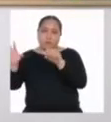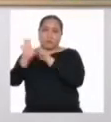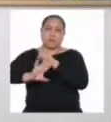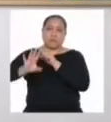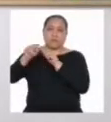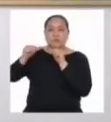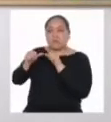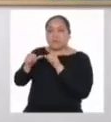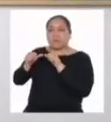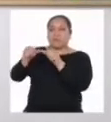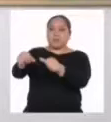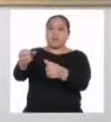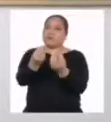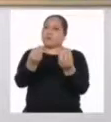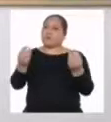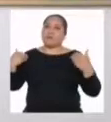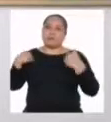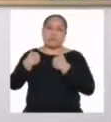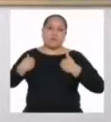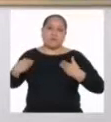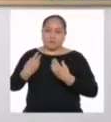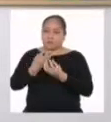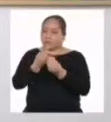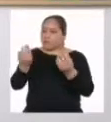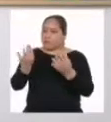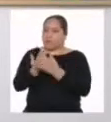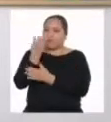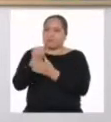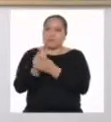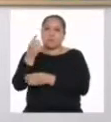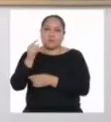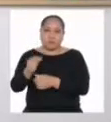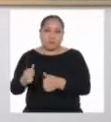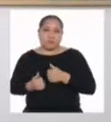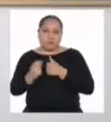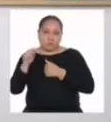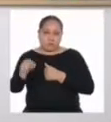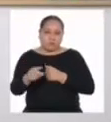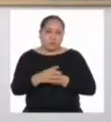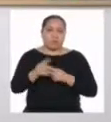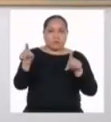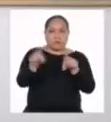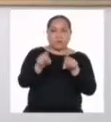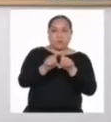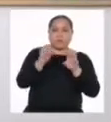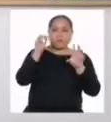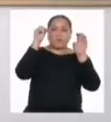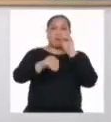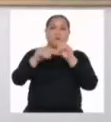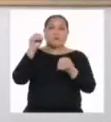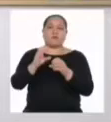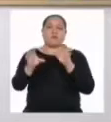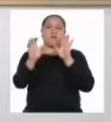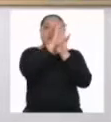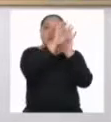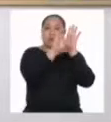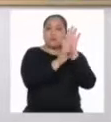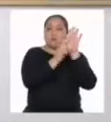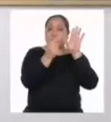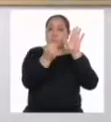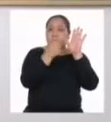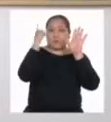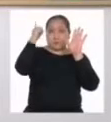para la preservación de miles de especies que habitan en ellas. Además, está especificado en la